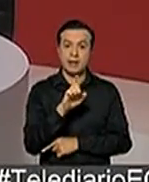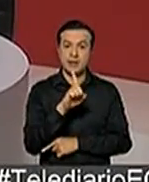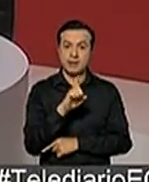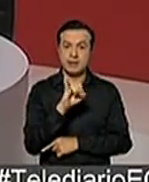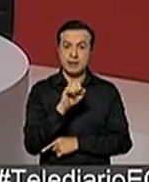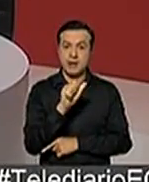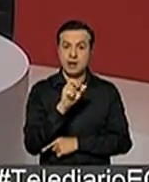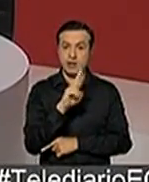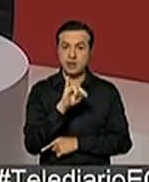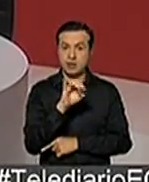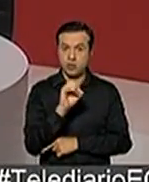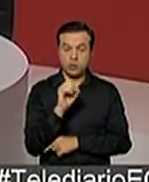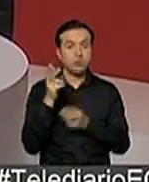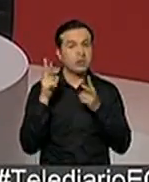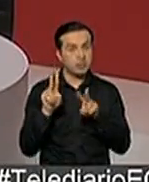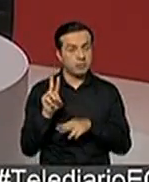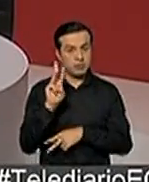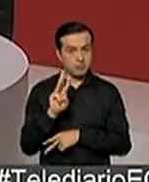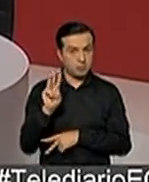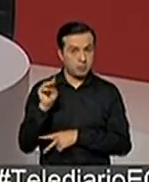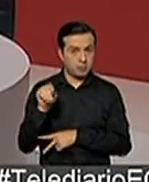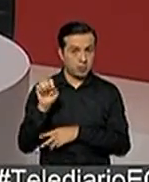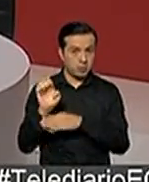Y por supuesto también en nuestra página web